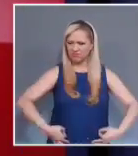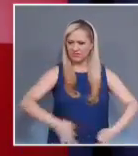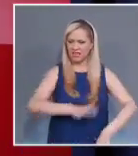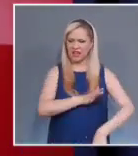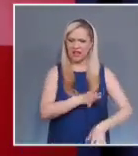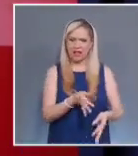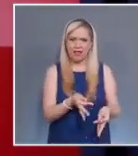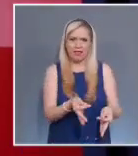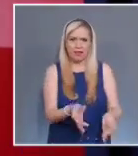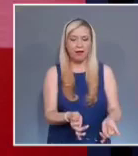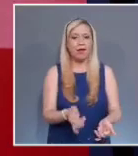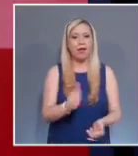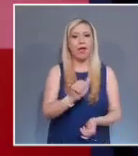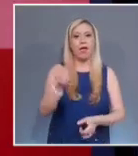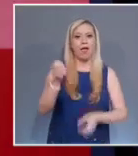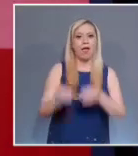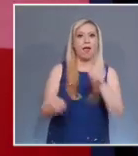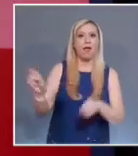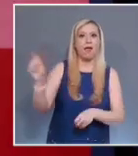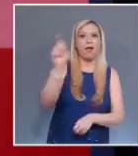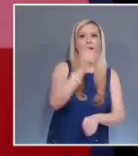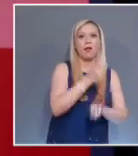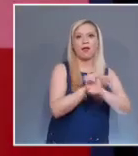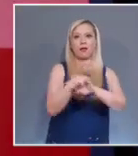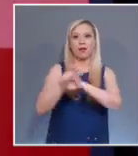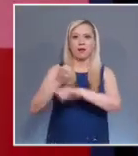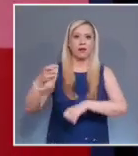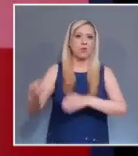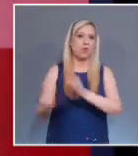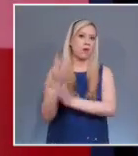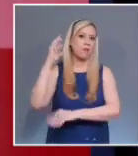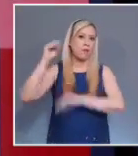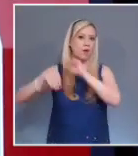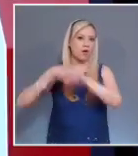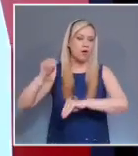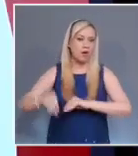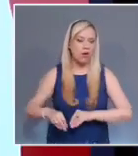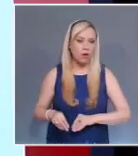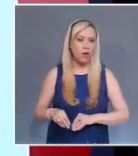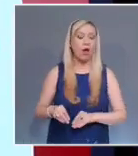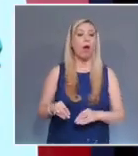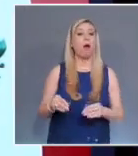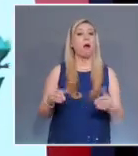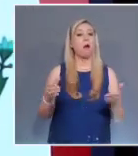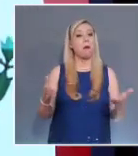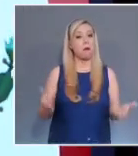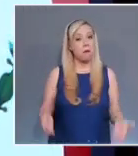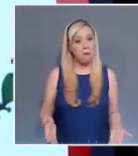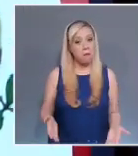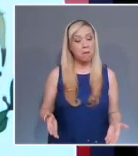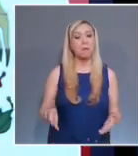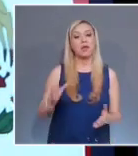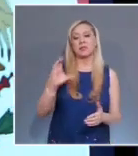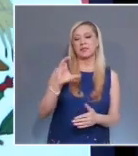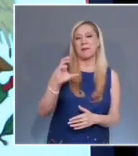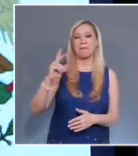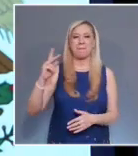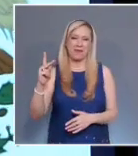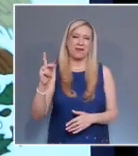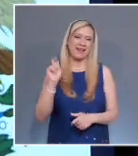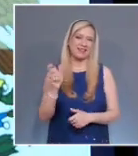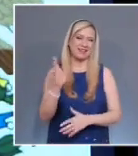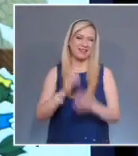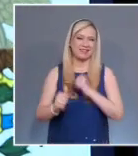Reyes Rodríguez Mondragón indicó que al mantener la integridad de los procesos electorales contribuyen a la estabilidad